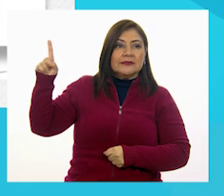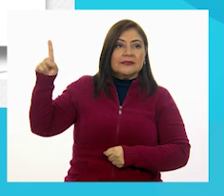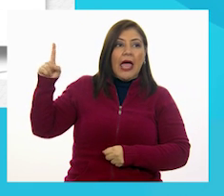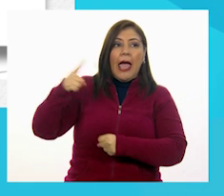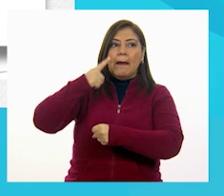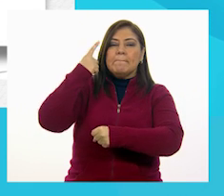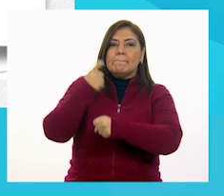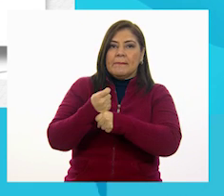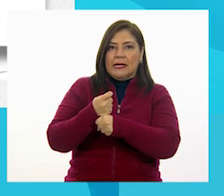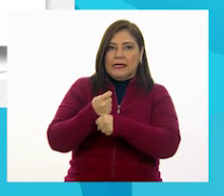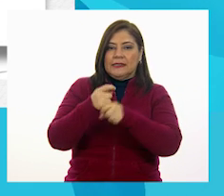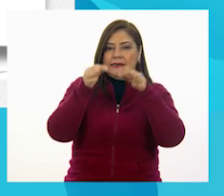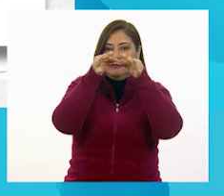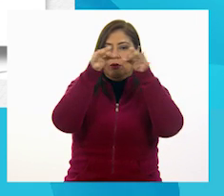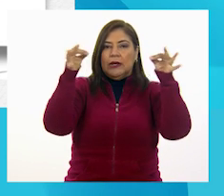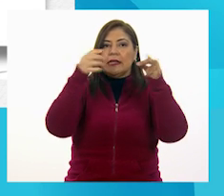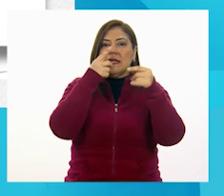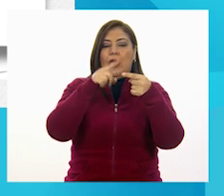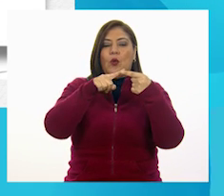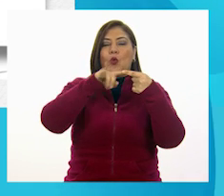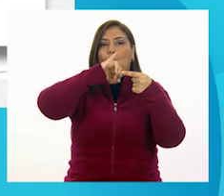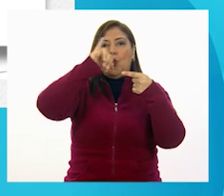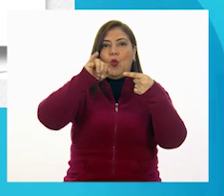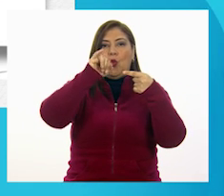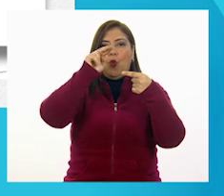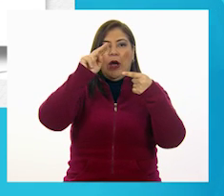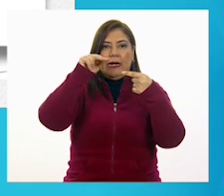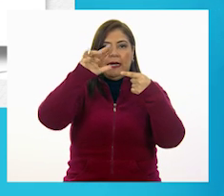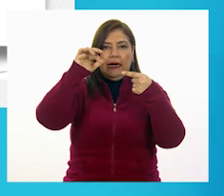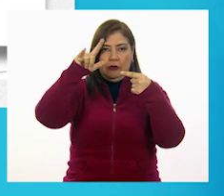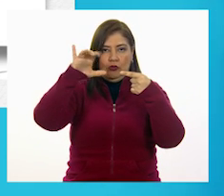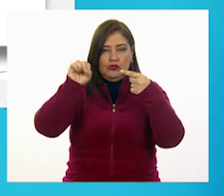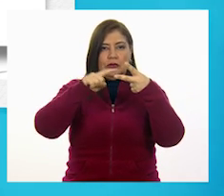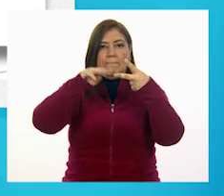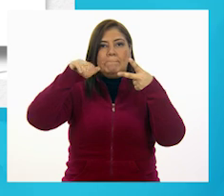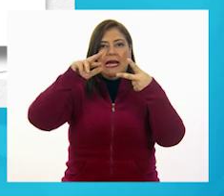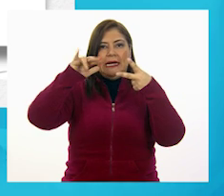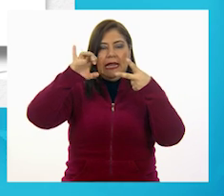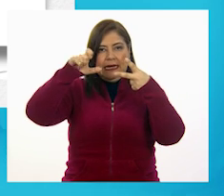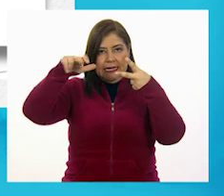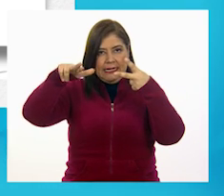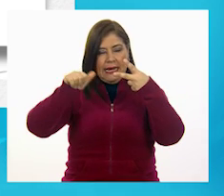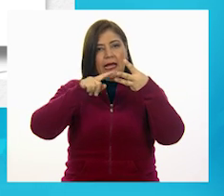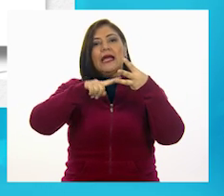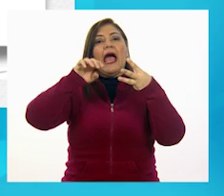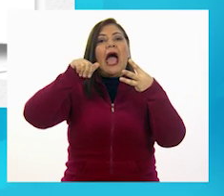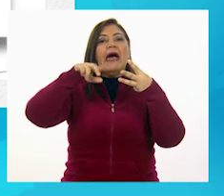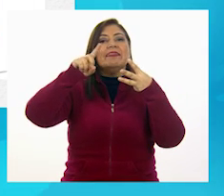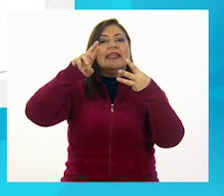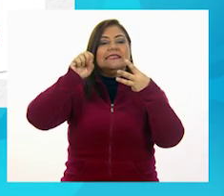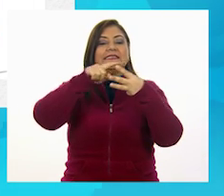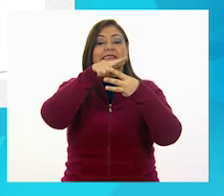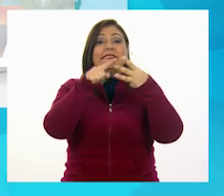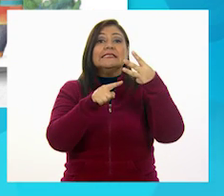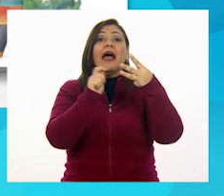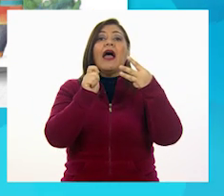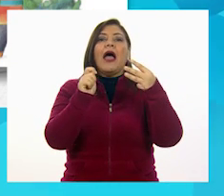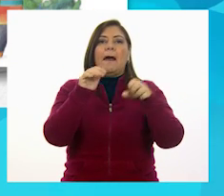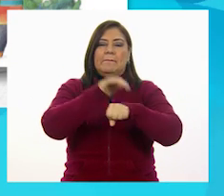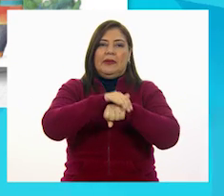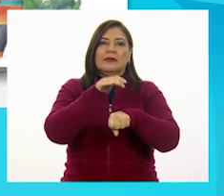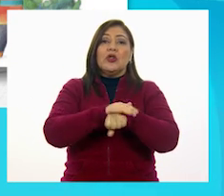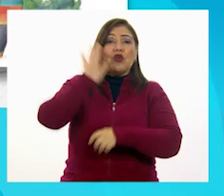En la primera oración tenemos a Juan Carlos, María Elena y Andrés, que son amigos.